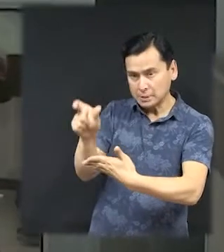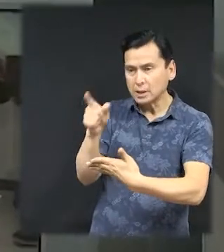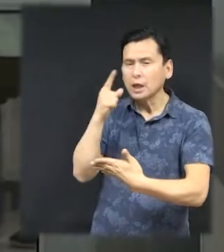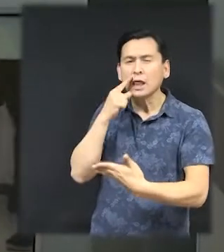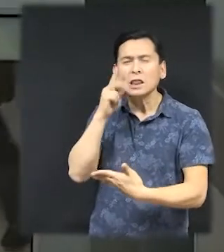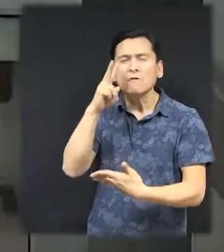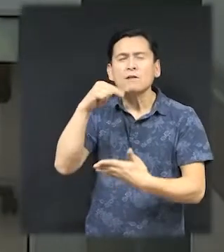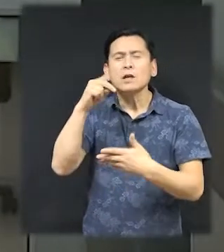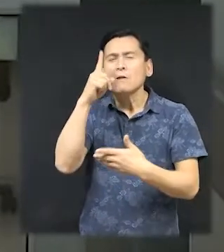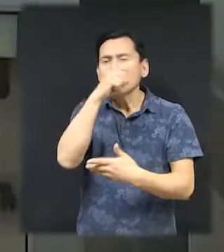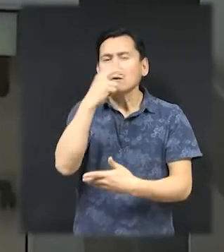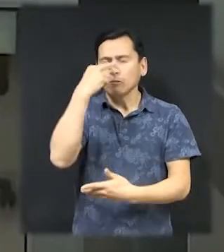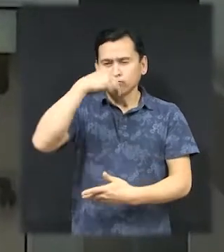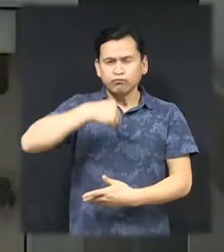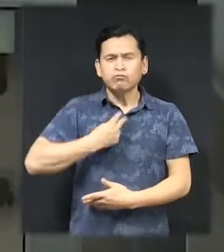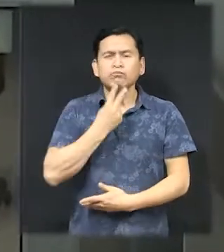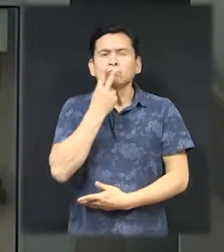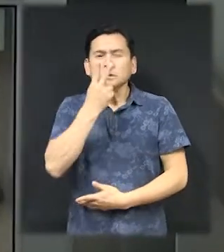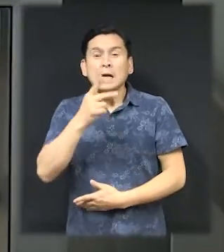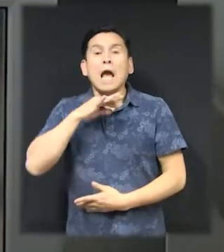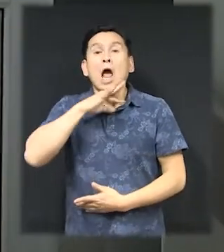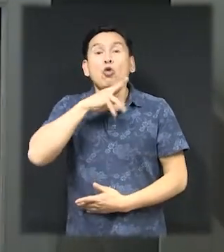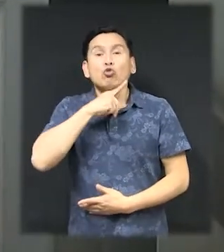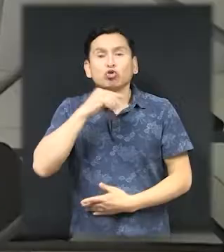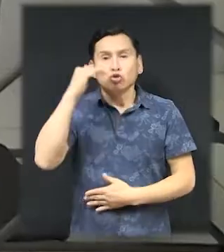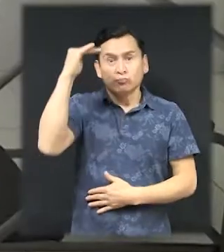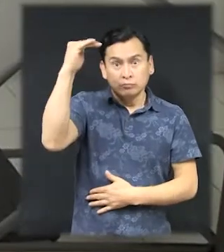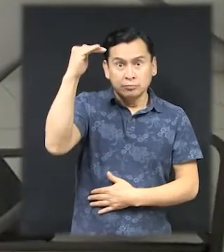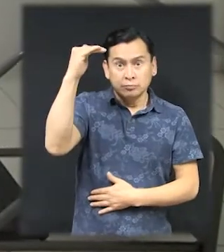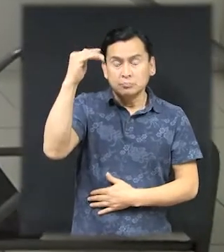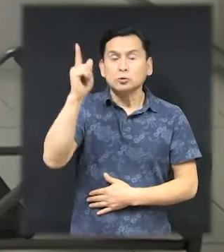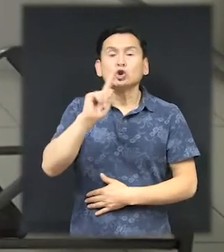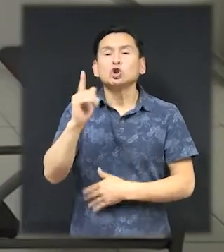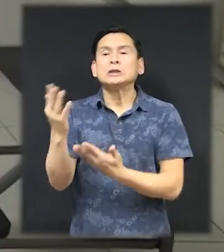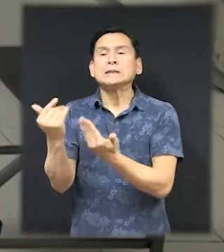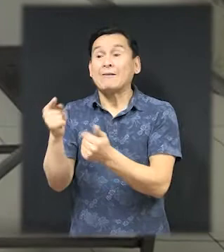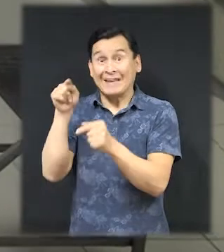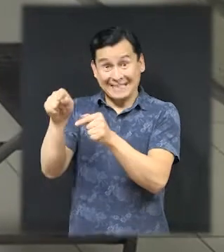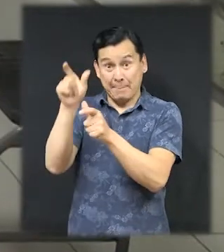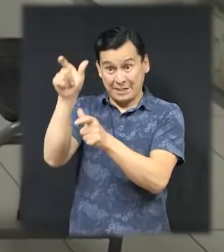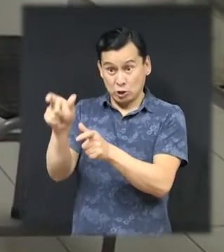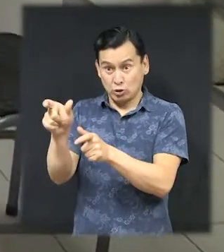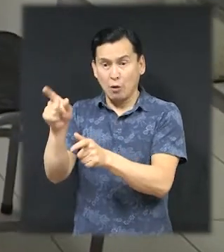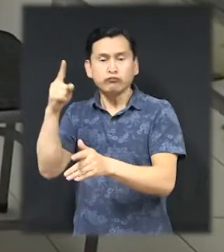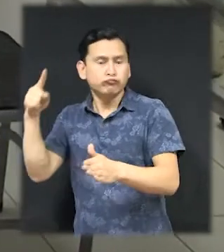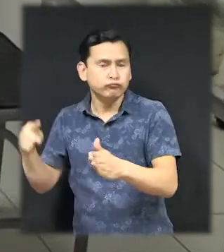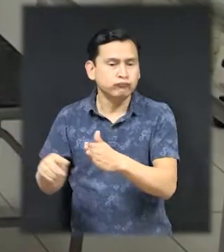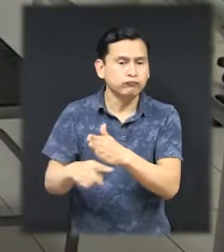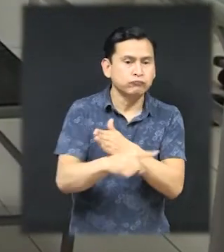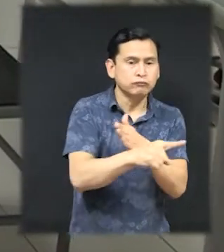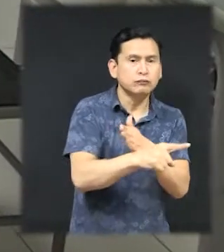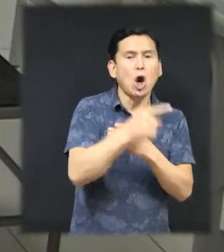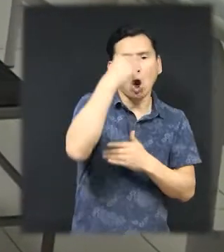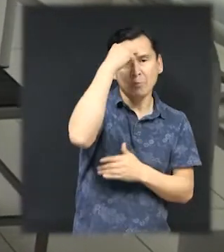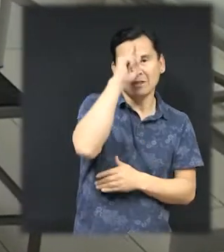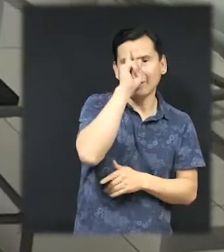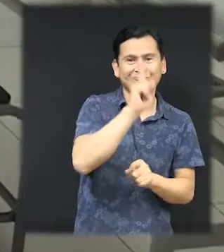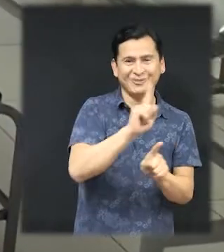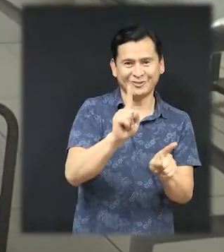todos los adultos, de modo tal de que no necesariamente una persona con sintomatología respiratoria tuviera que venir al hospital a la